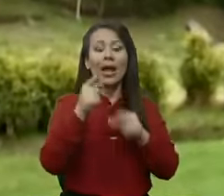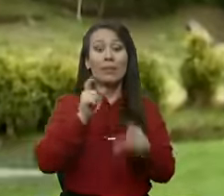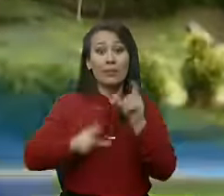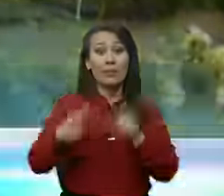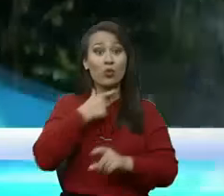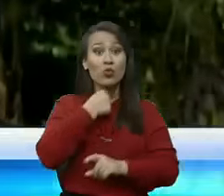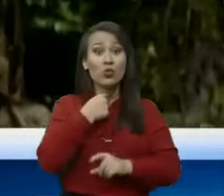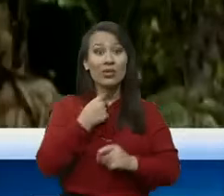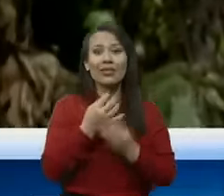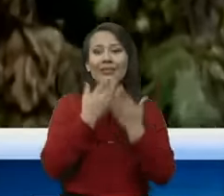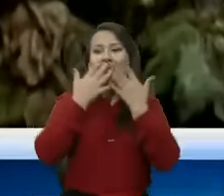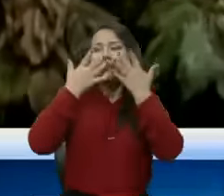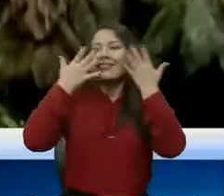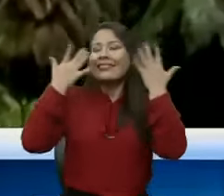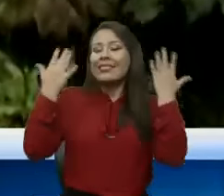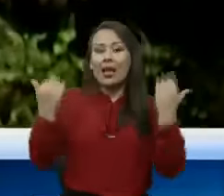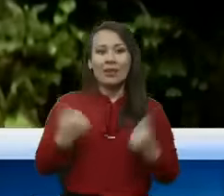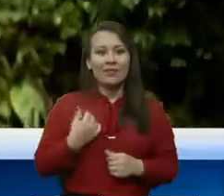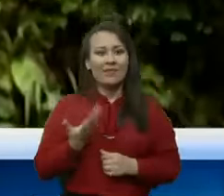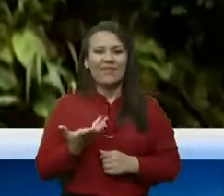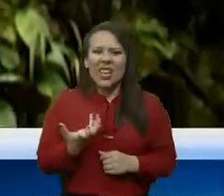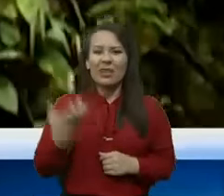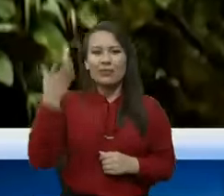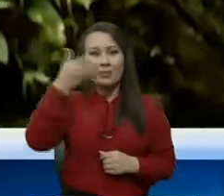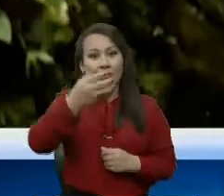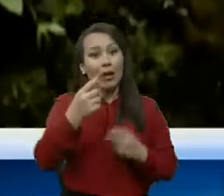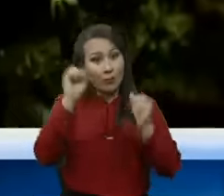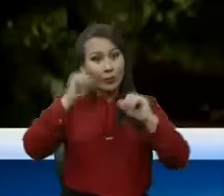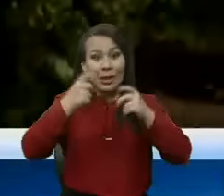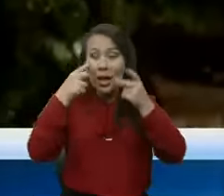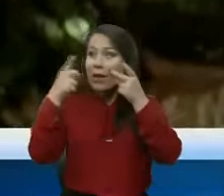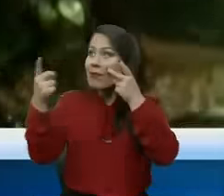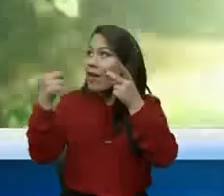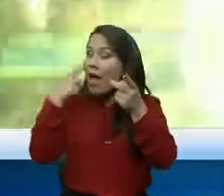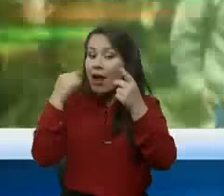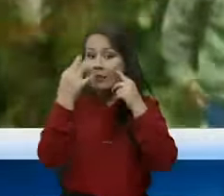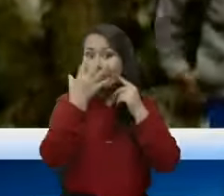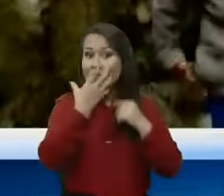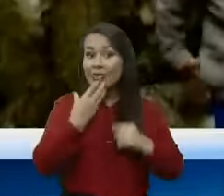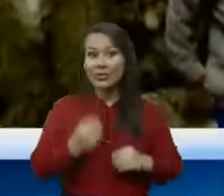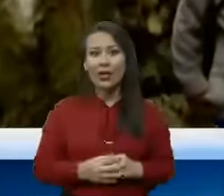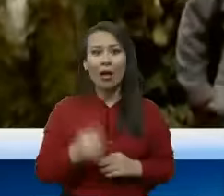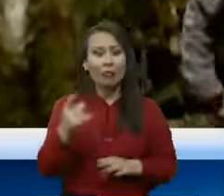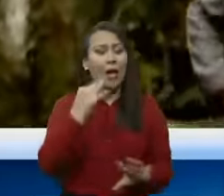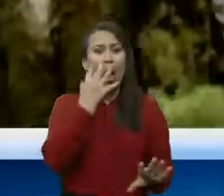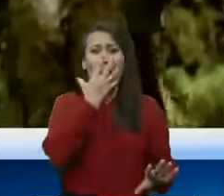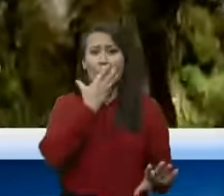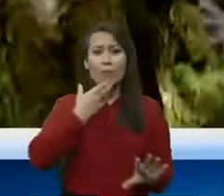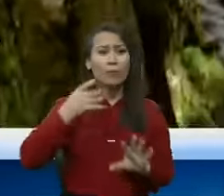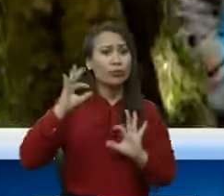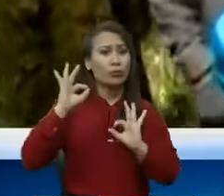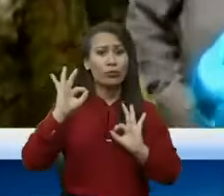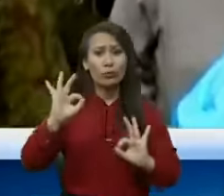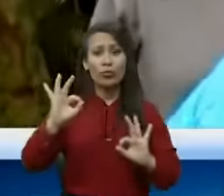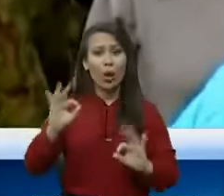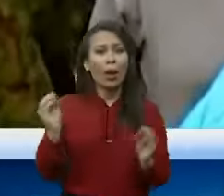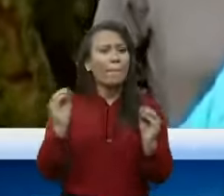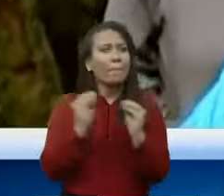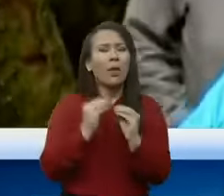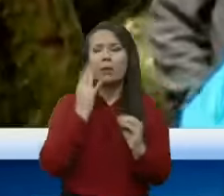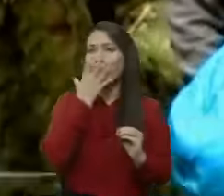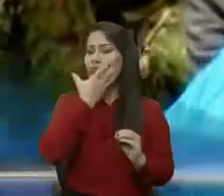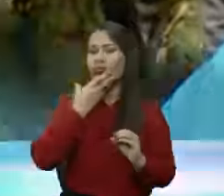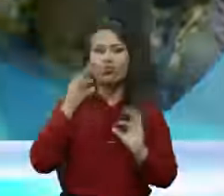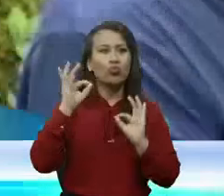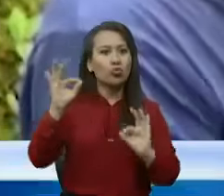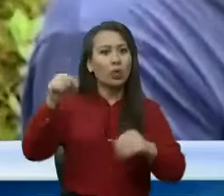naturaleza quienes con pocas palabras describen lo que sus ojos pudieron apreciar hermoso sí es lo más lindo que hay aquí